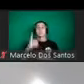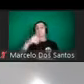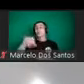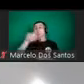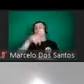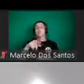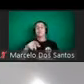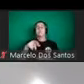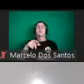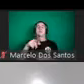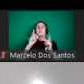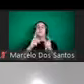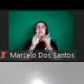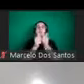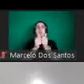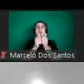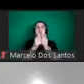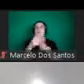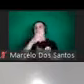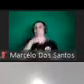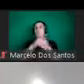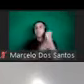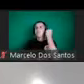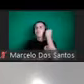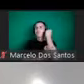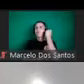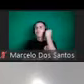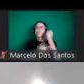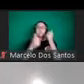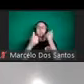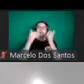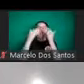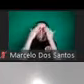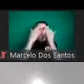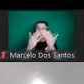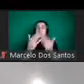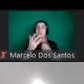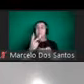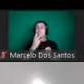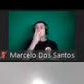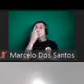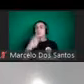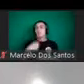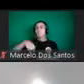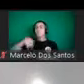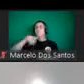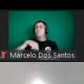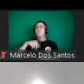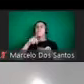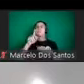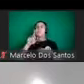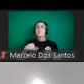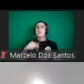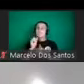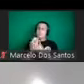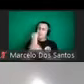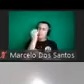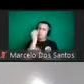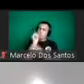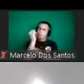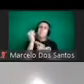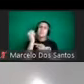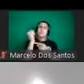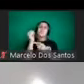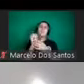Función Pública. Queremos que siempre acompañen nuestros esfuerzos, que estos esfuerzos están orientados para que ustedes puedan,